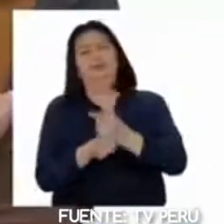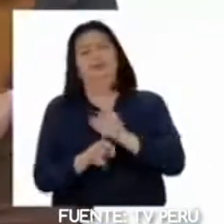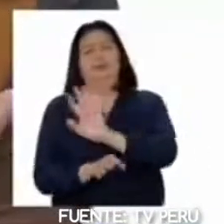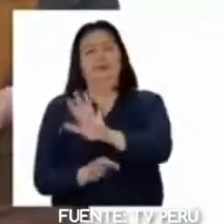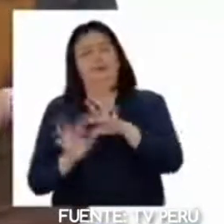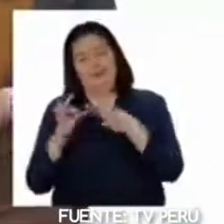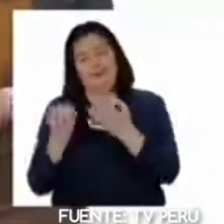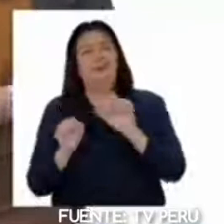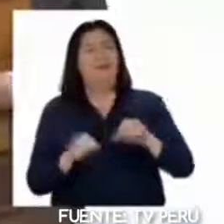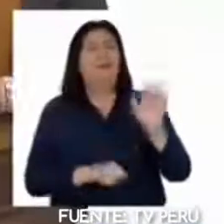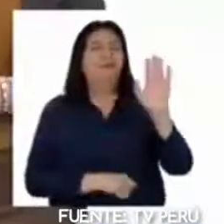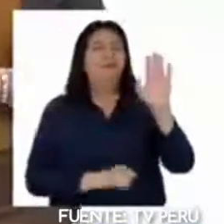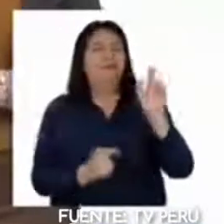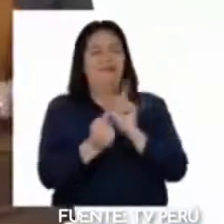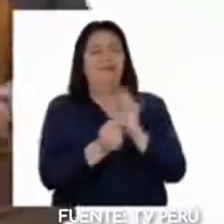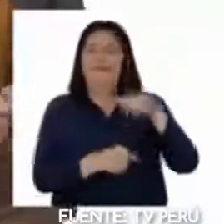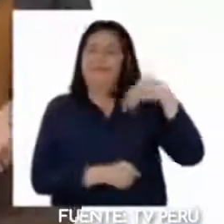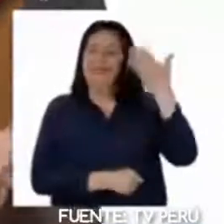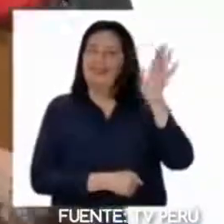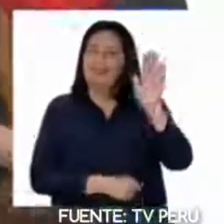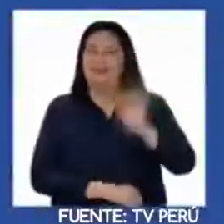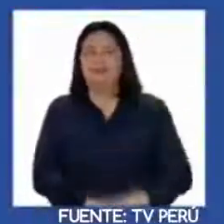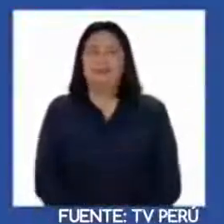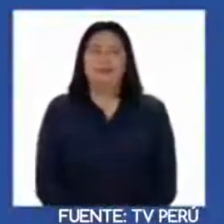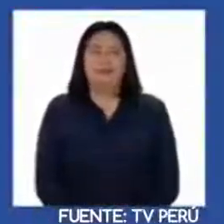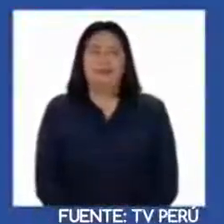cuidando a tu familia. Nos vemos. ¡Hasta pronto!